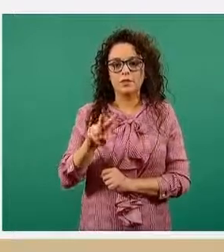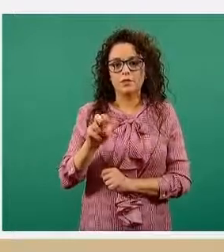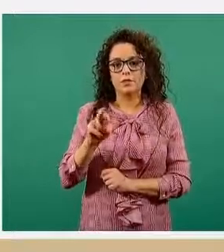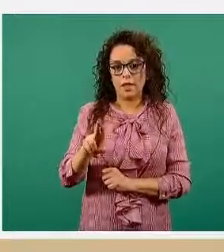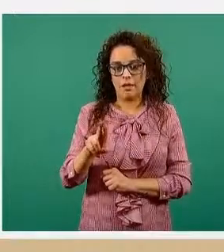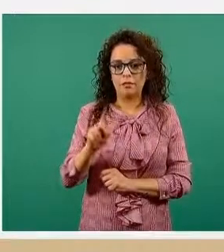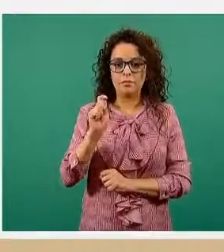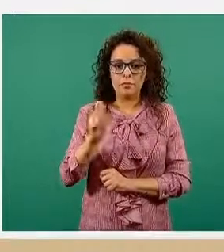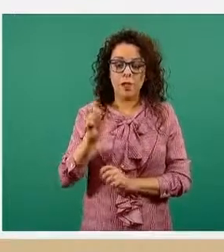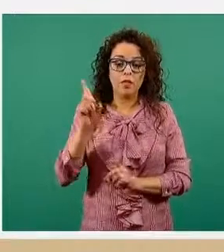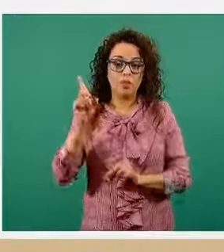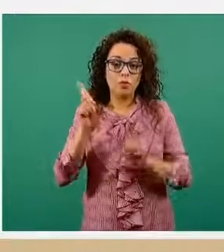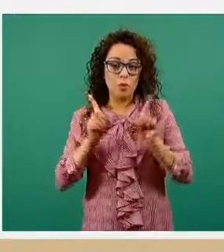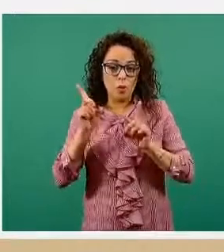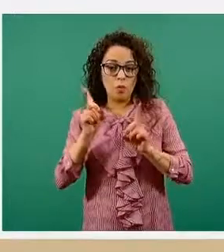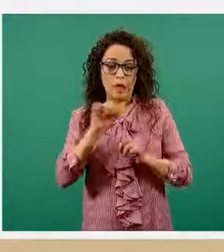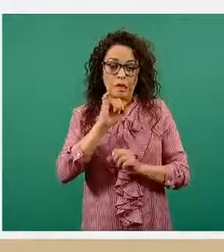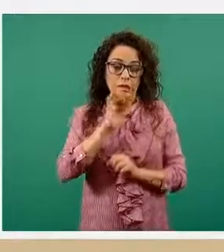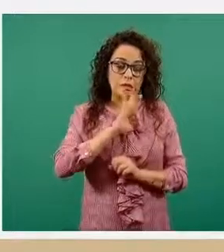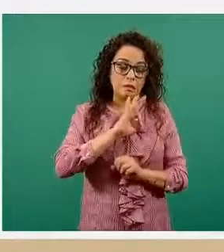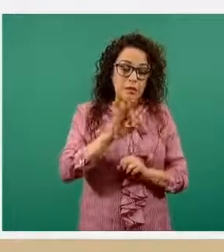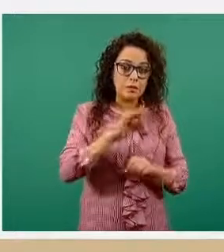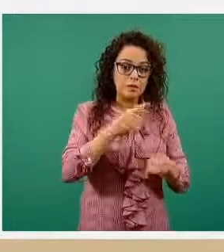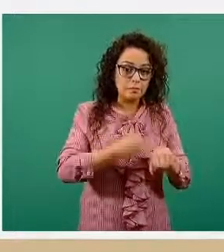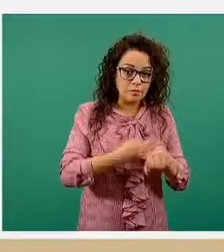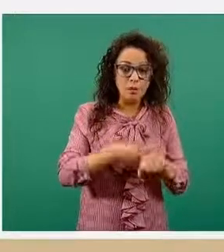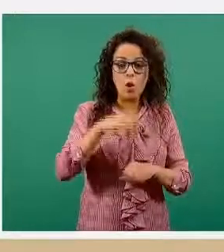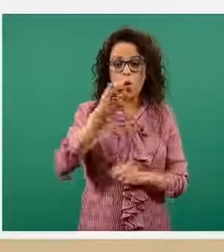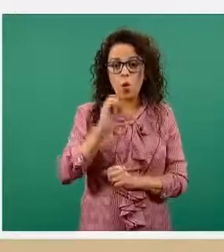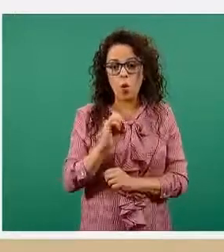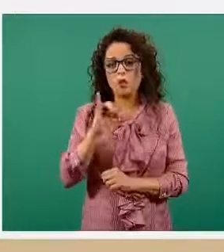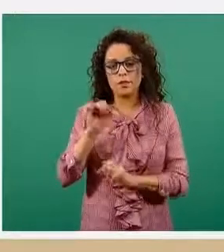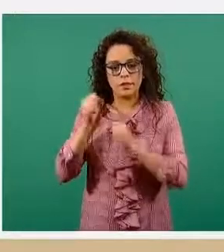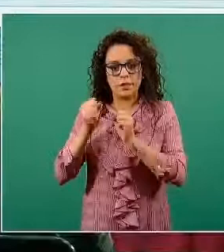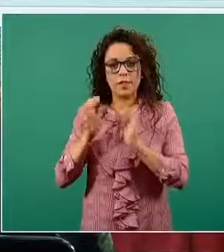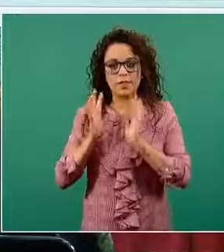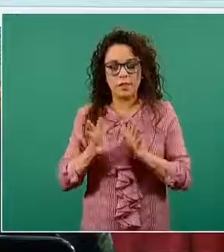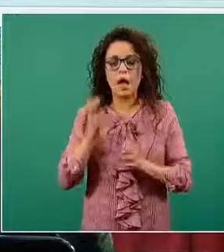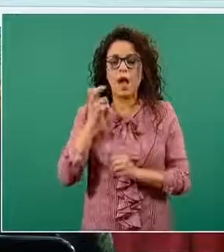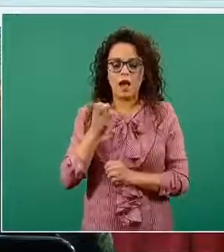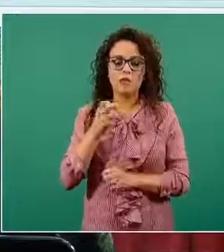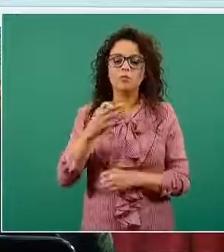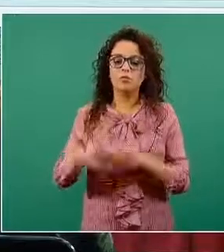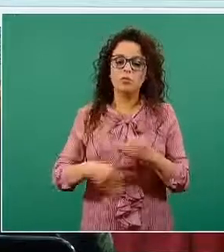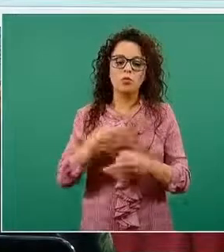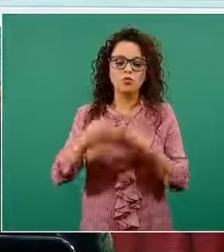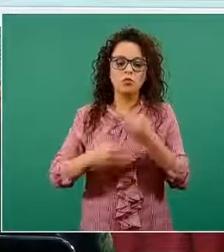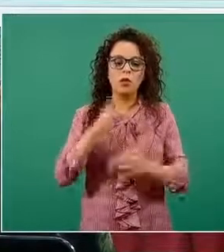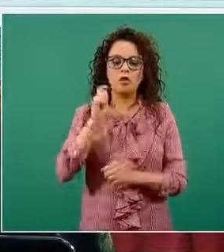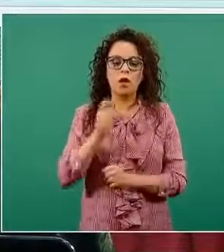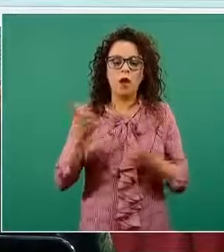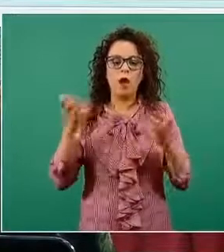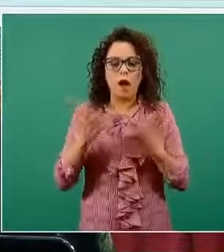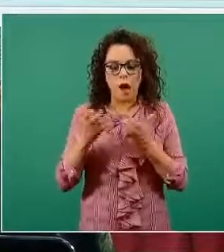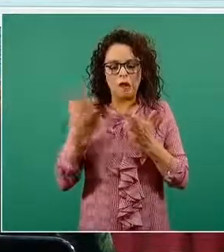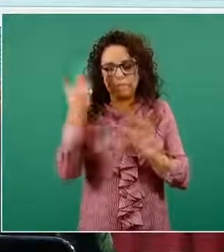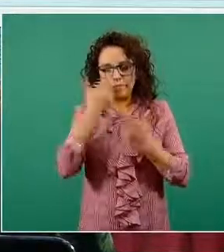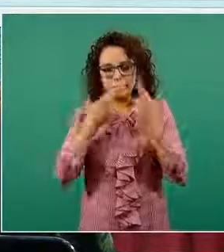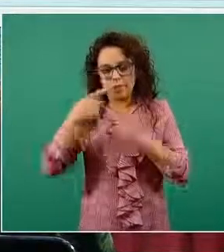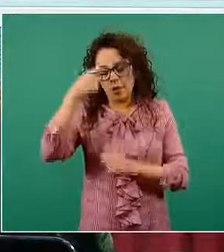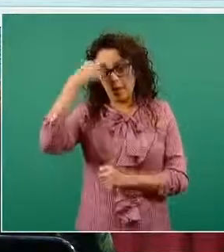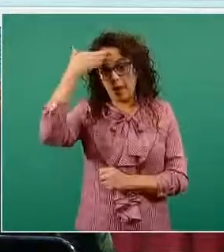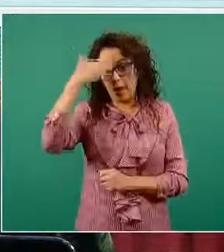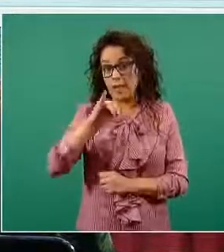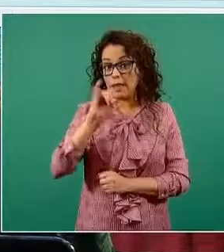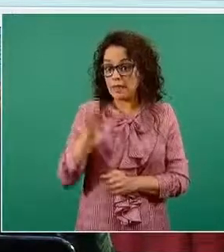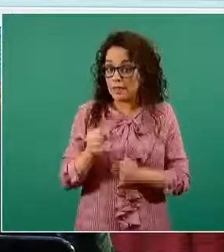casos sospechosos de la enfermedad, y en donde pues llevan a cabo todos los procesos relacionados a poder confirmarlos. El